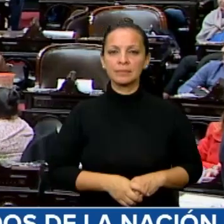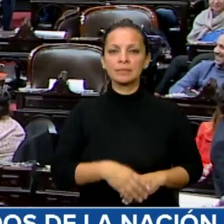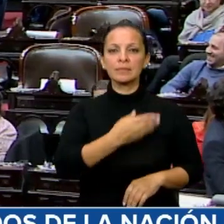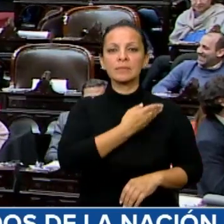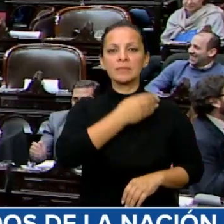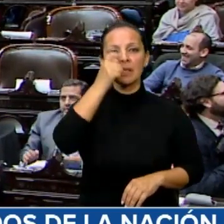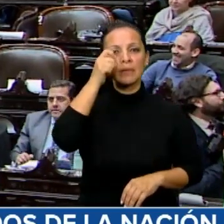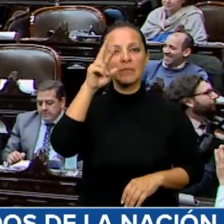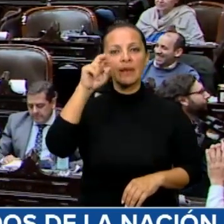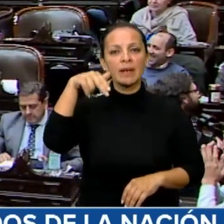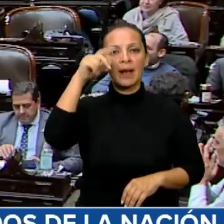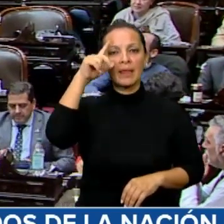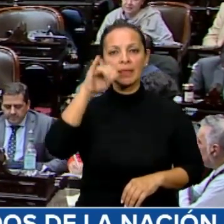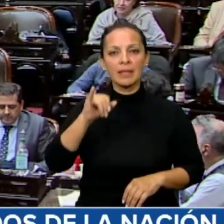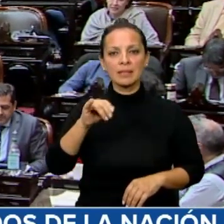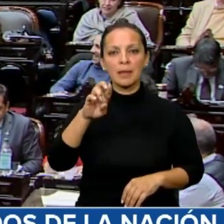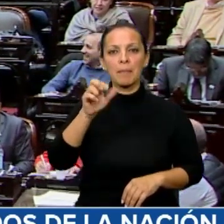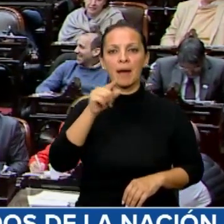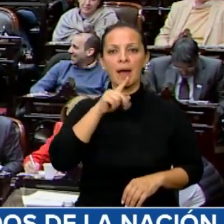Fernández Patri.